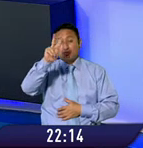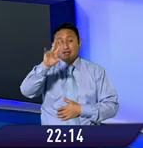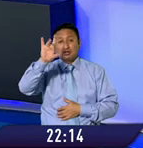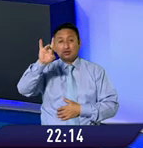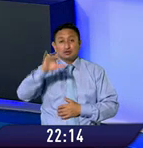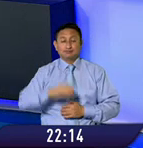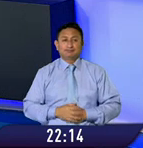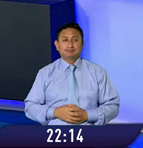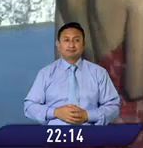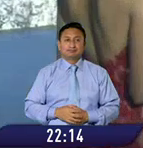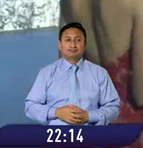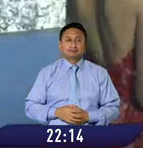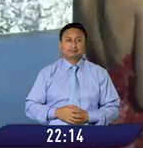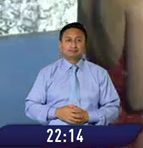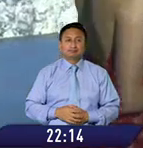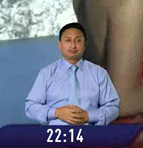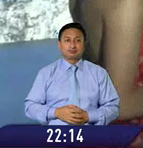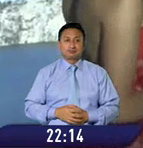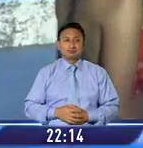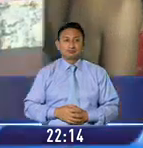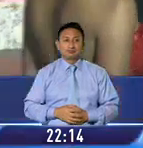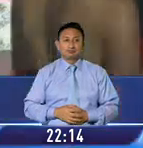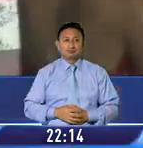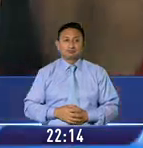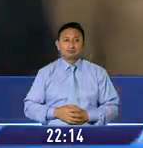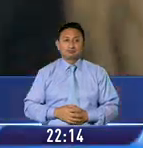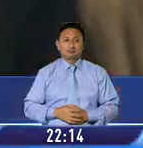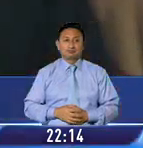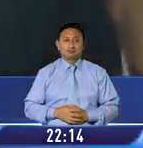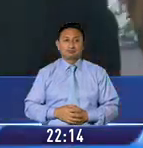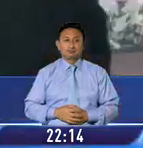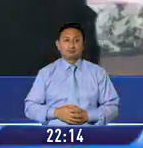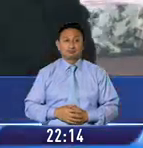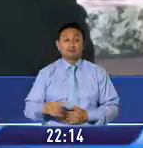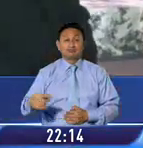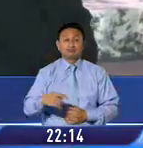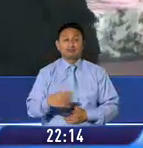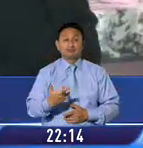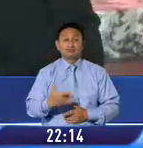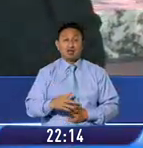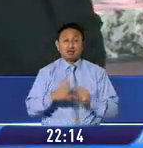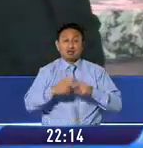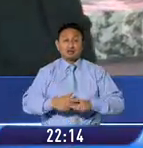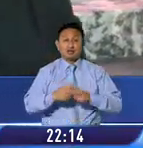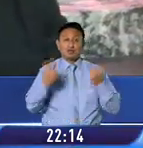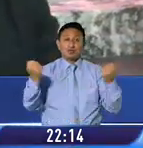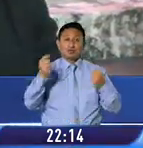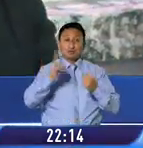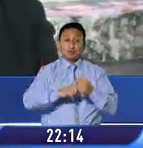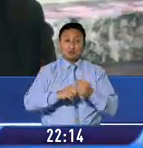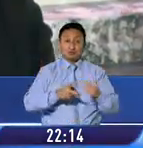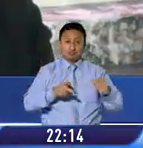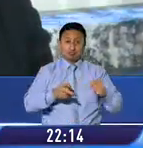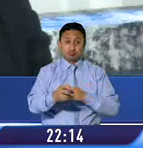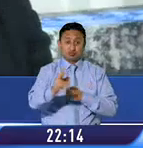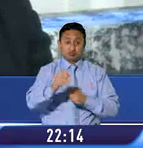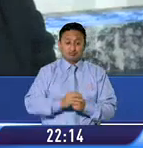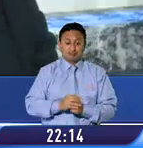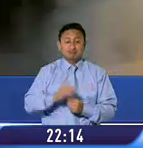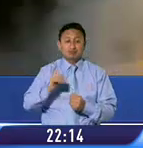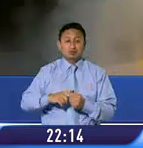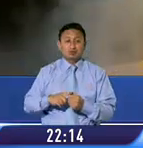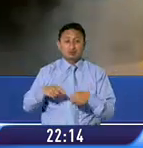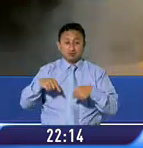Con la inauguración oficial de las fiestas de Quito, los capitalinos se alistan para vivir estos días de celebración. Aquí les